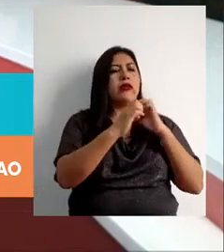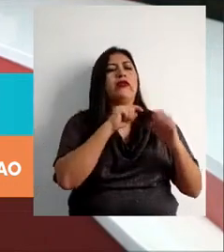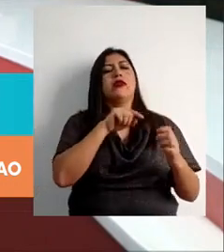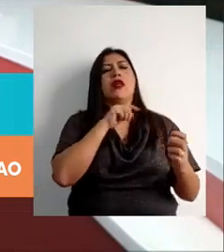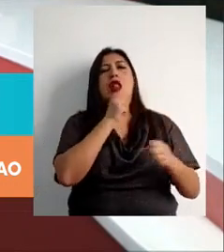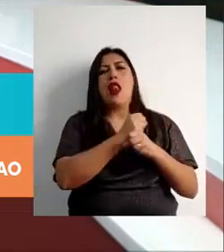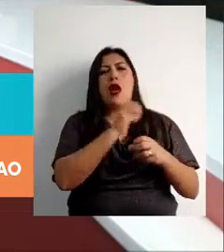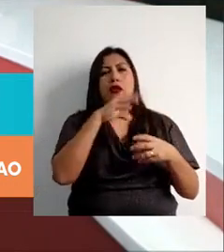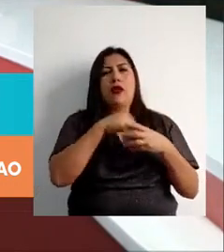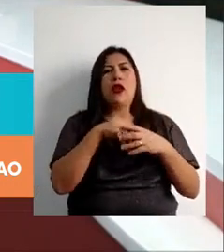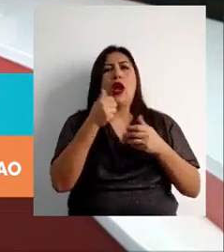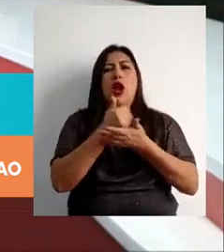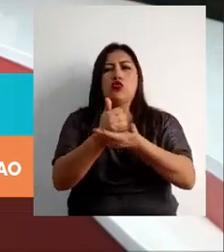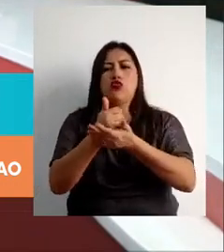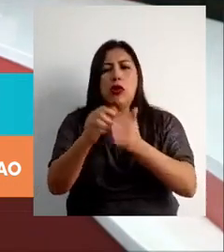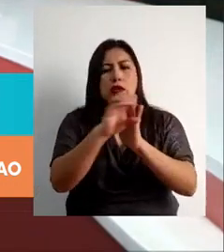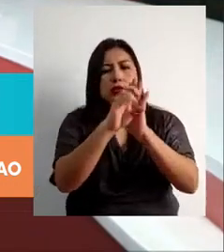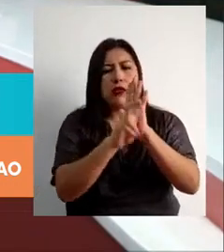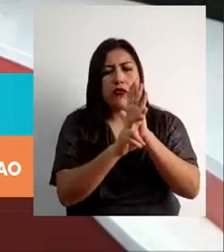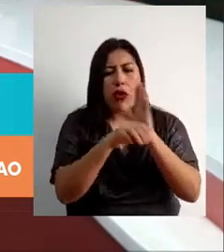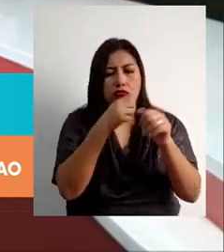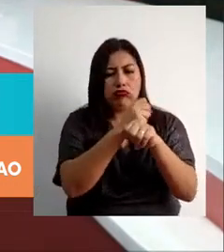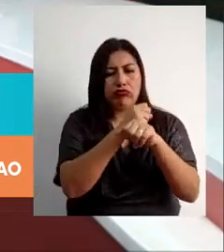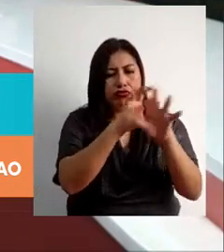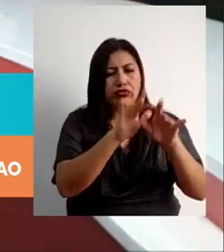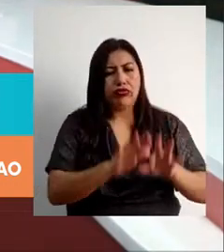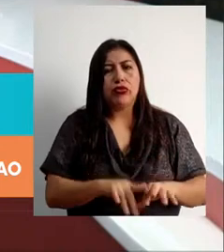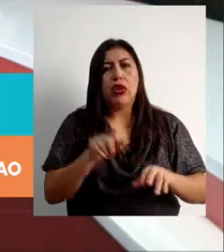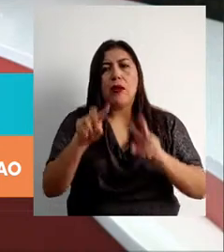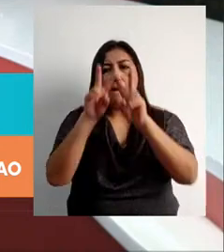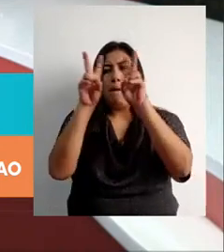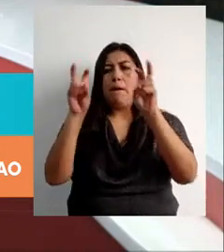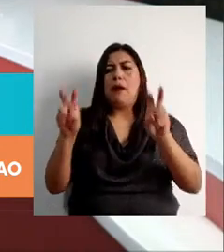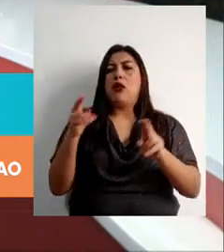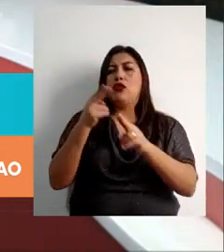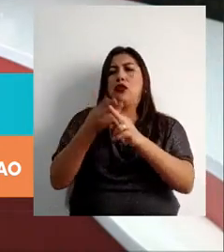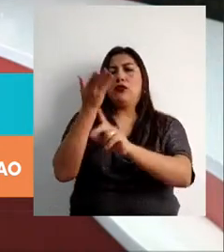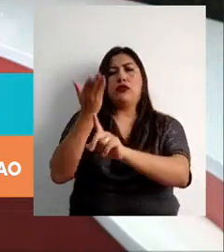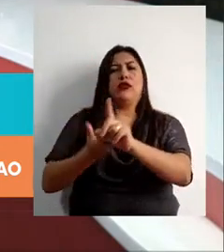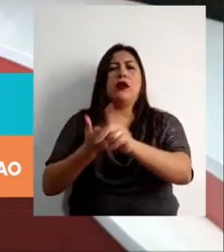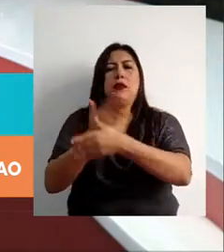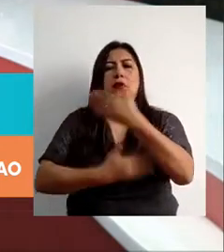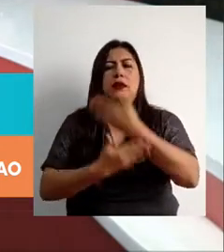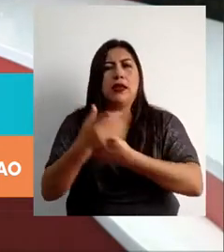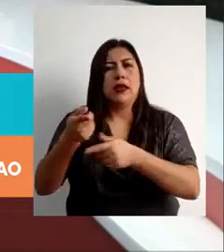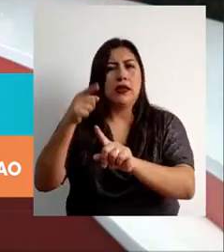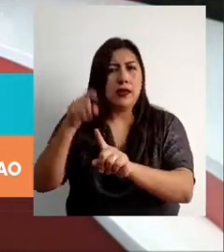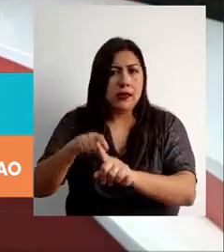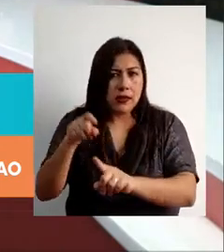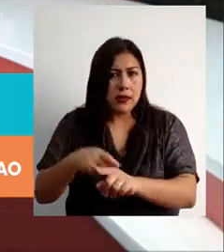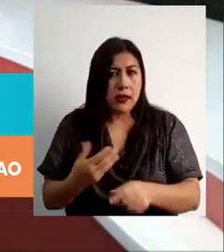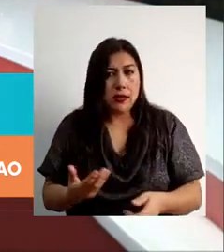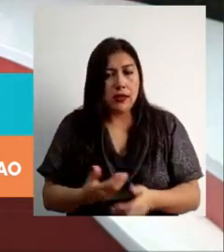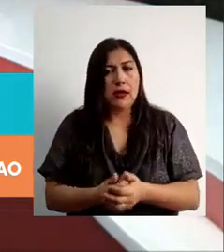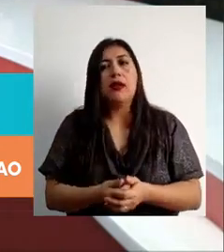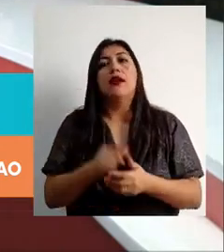CV, la realización de la marca personal que necesitan las personas con discapacidad, esto en